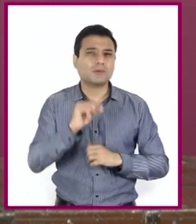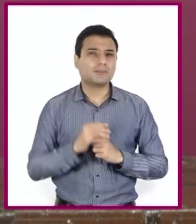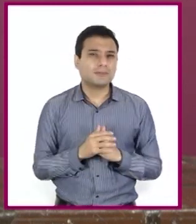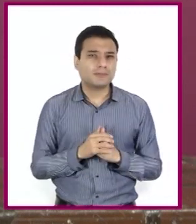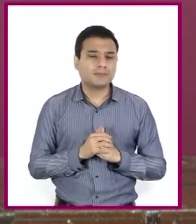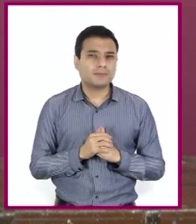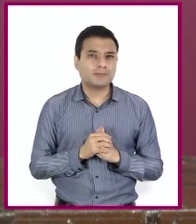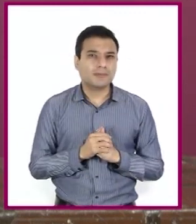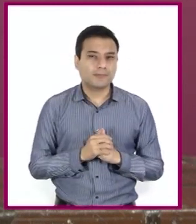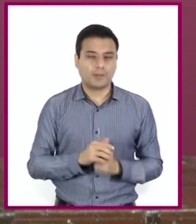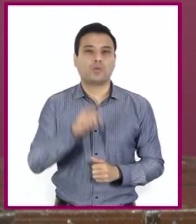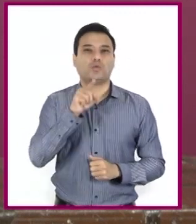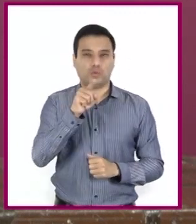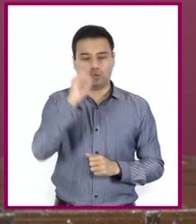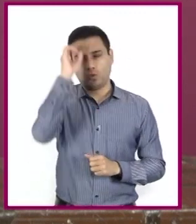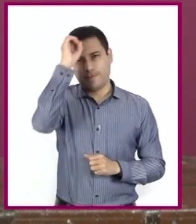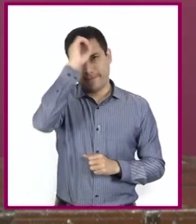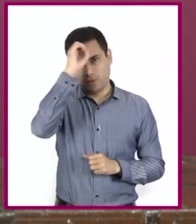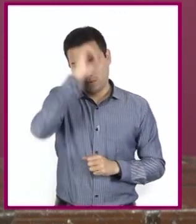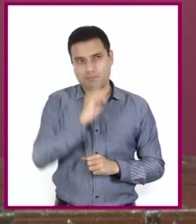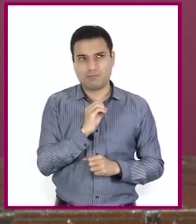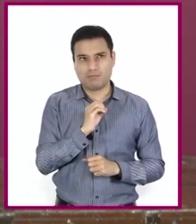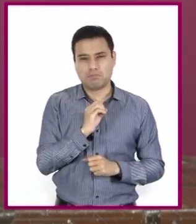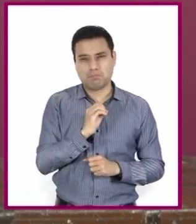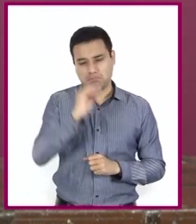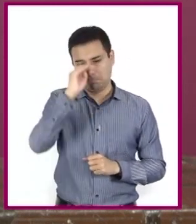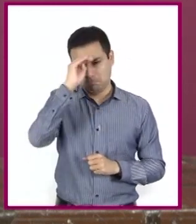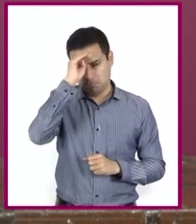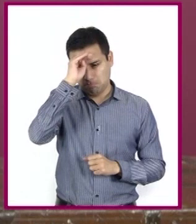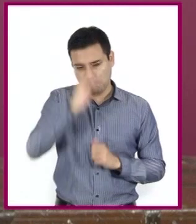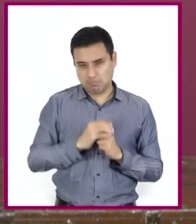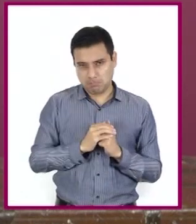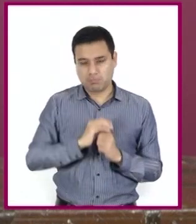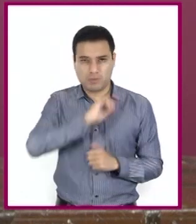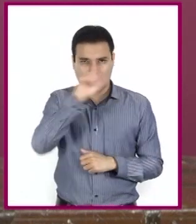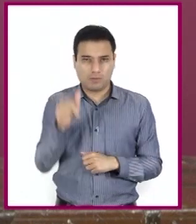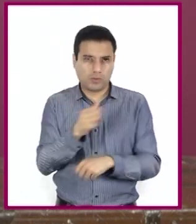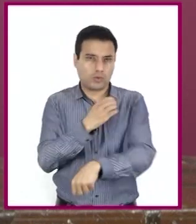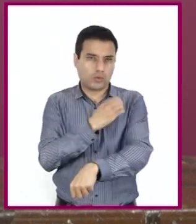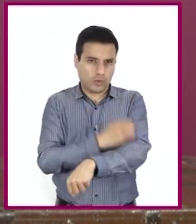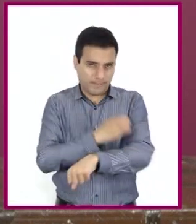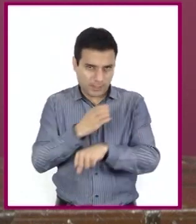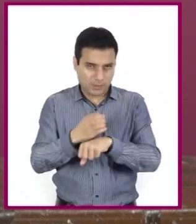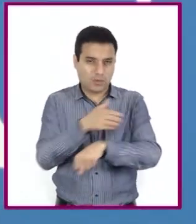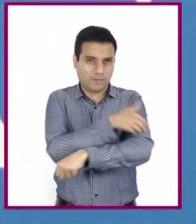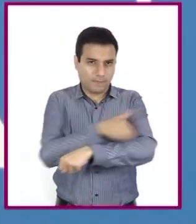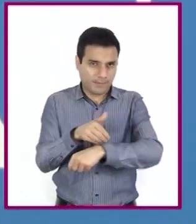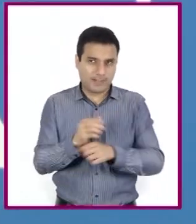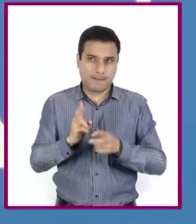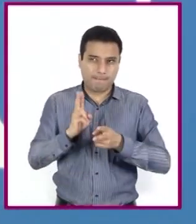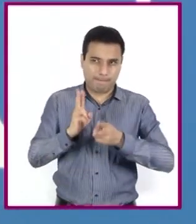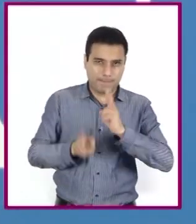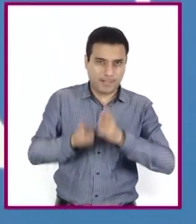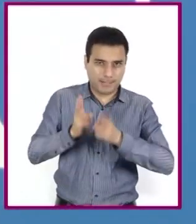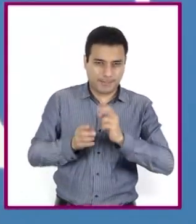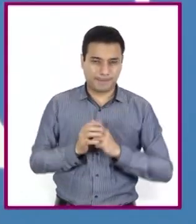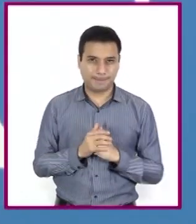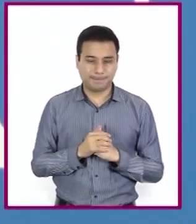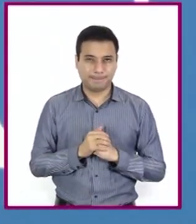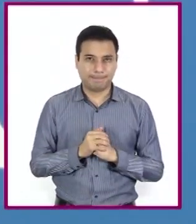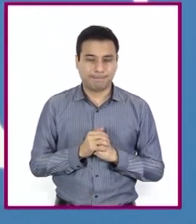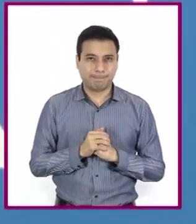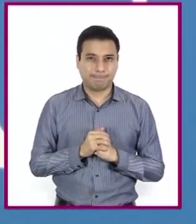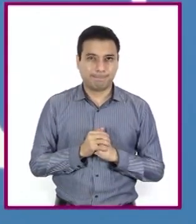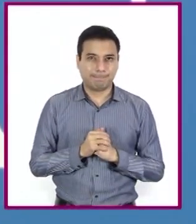Podrán argumentar sus respuestas y compartir sus conclusiones con sus compañeros y familiares. Con todo